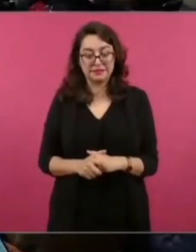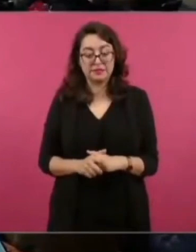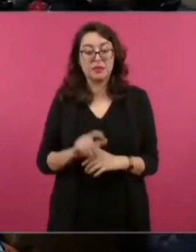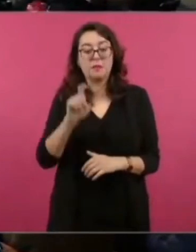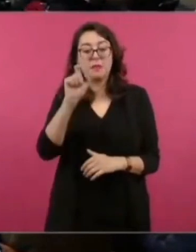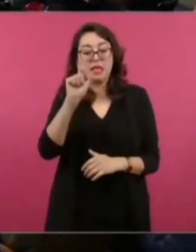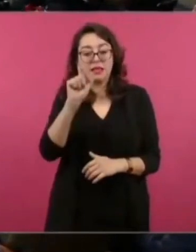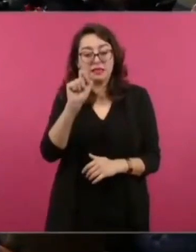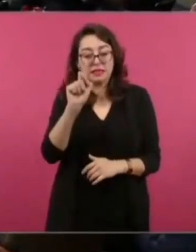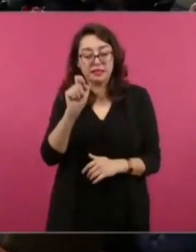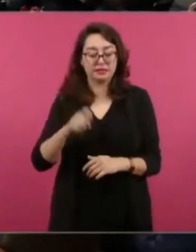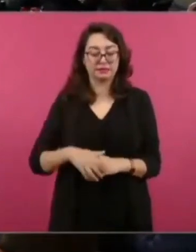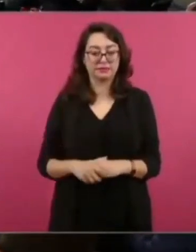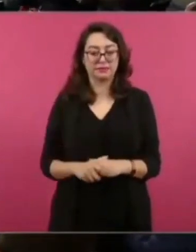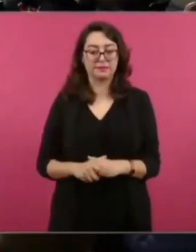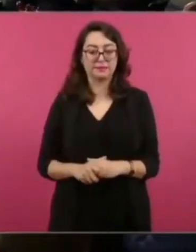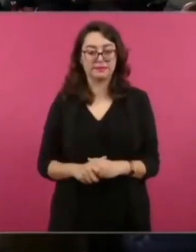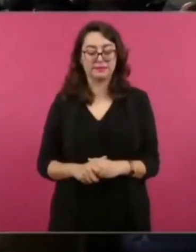Veinte